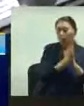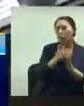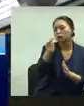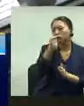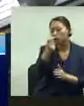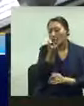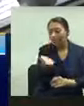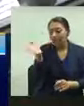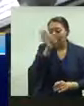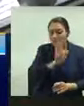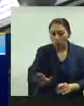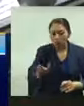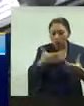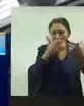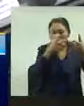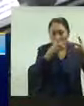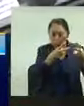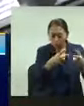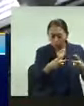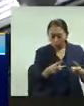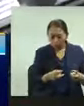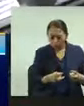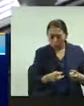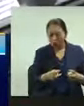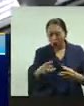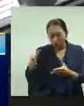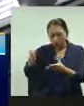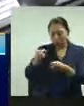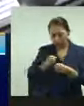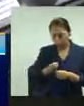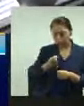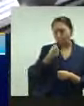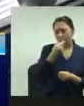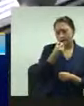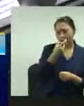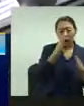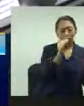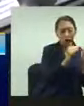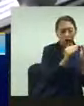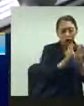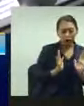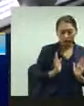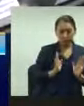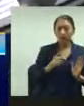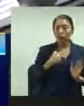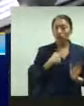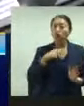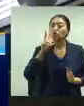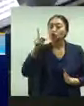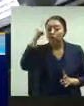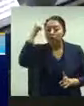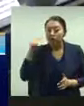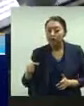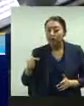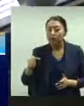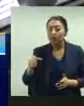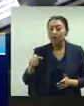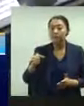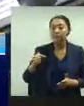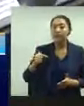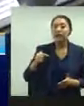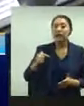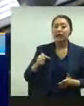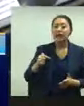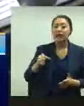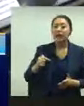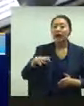de su evaluación se lleven el medicamento a su casa. Y se lo digo porque yo ya me fui a parar 2 días a la emergencia de la pediatría del